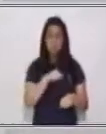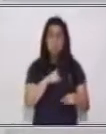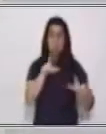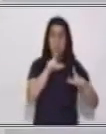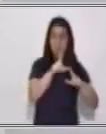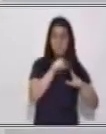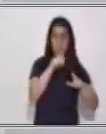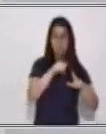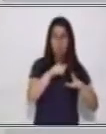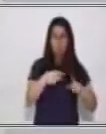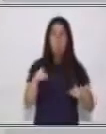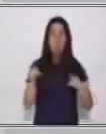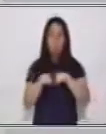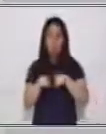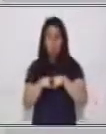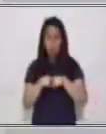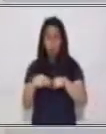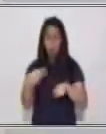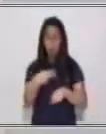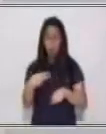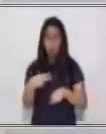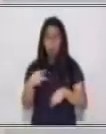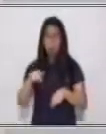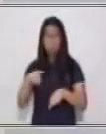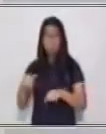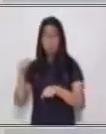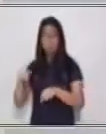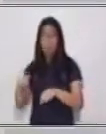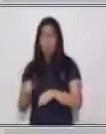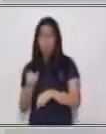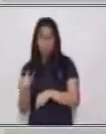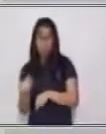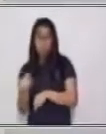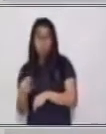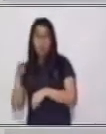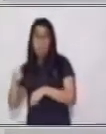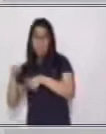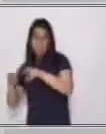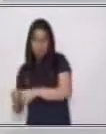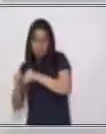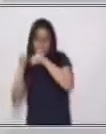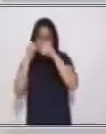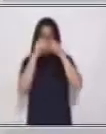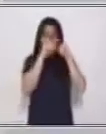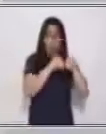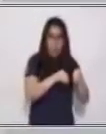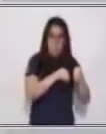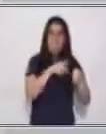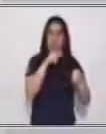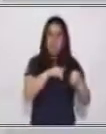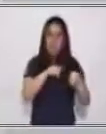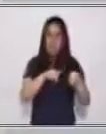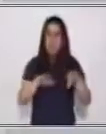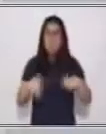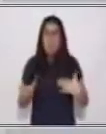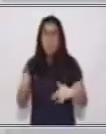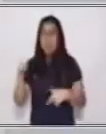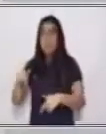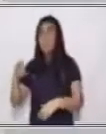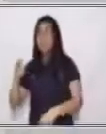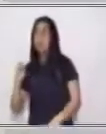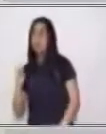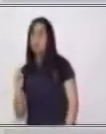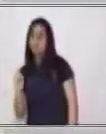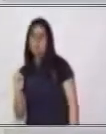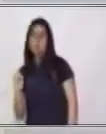x cuadrado. Quiere decir que uno de ellos es 0. Y dice la parábola, si A o